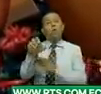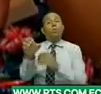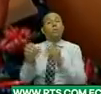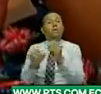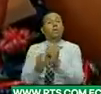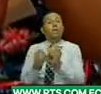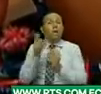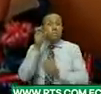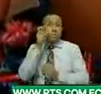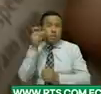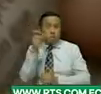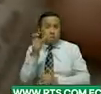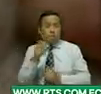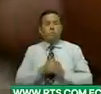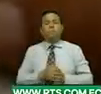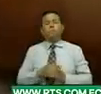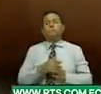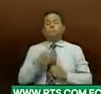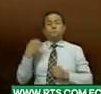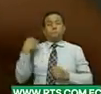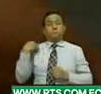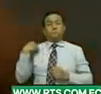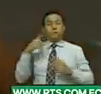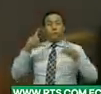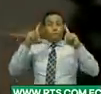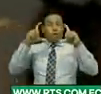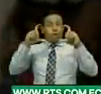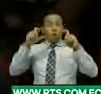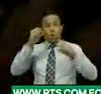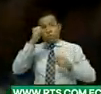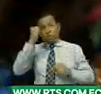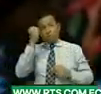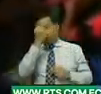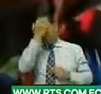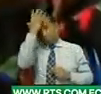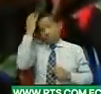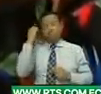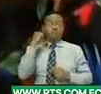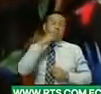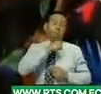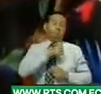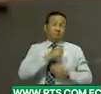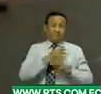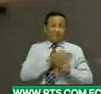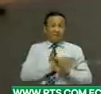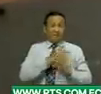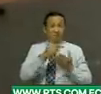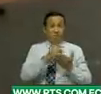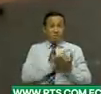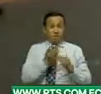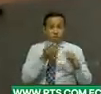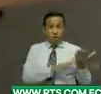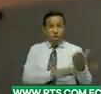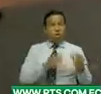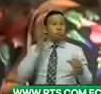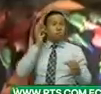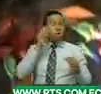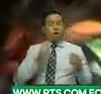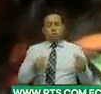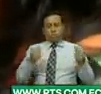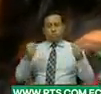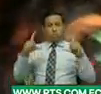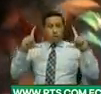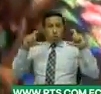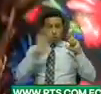Llegó con una fotografía del presentador de televisión Efraín Ruales, quien fue asesinado hace una semana en Guayaquil, a pedir justicia. Me siento